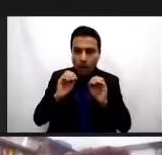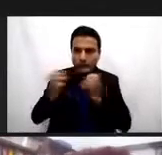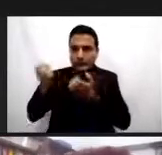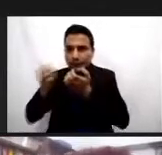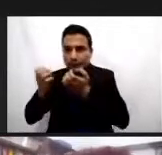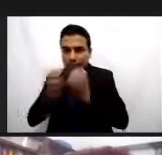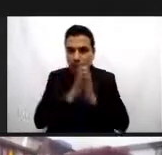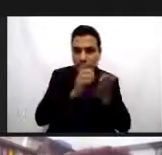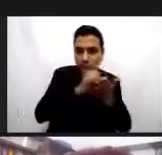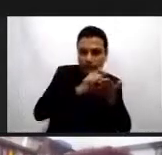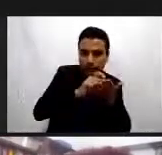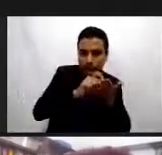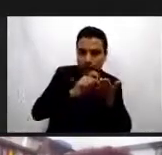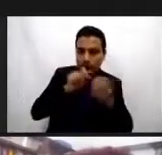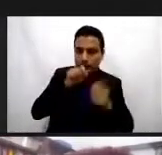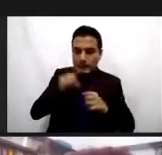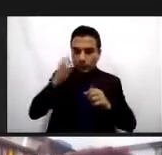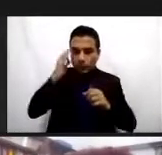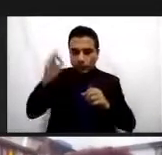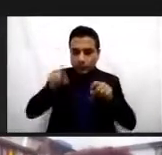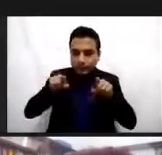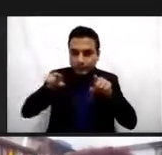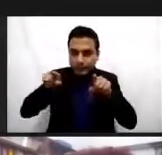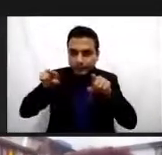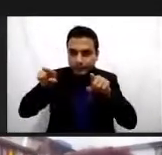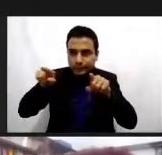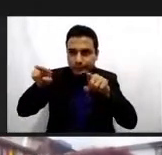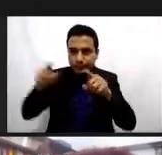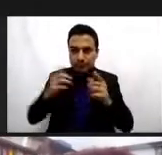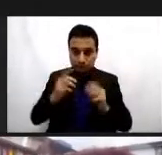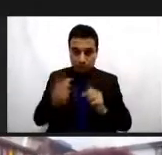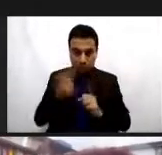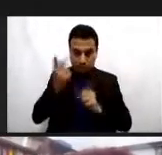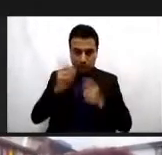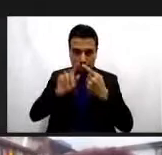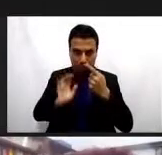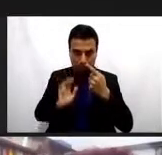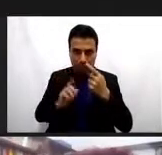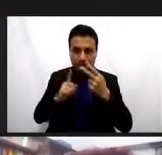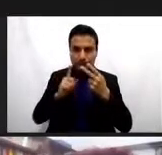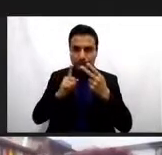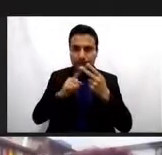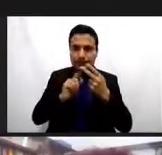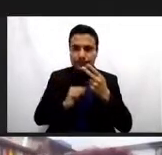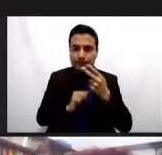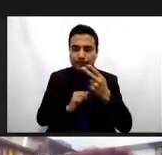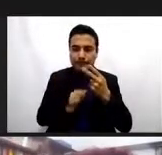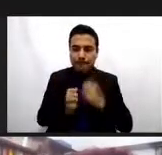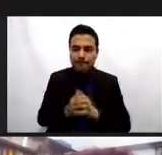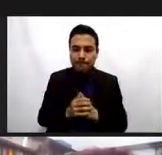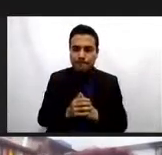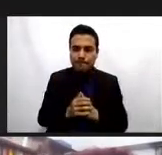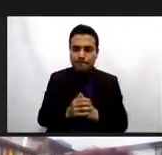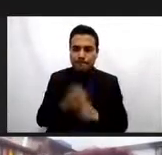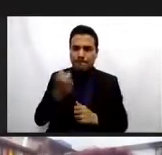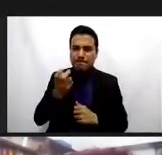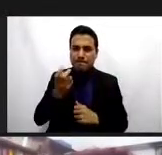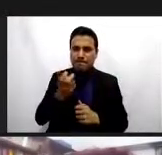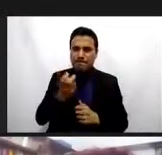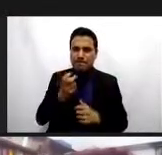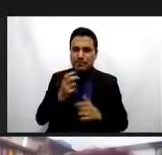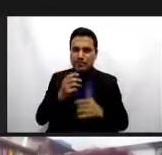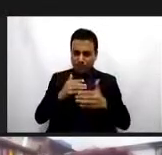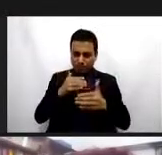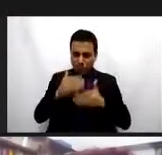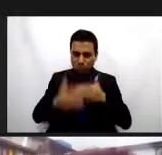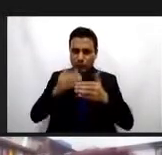de ensayo con actrices y actores. Eso por un lado. Y el otro es cómo funciona ese proceso de puesta